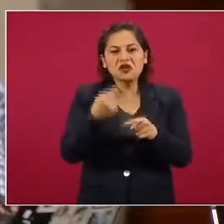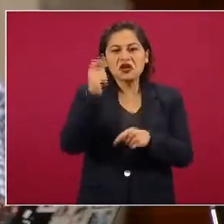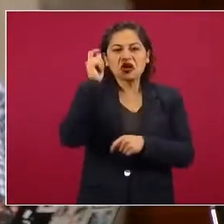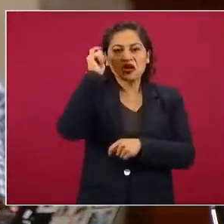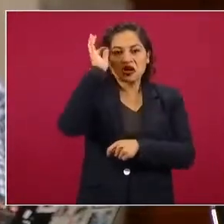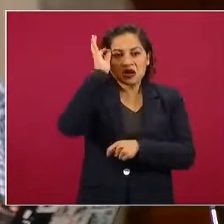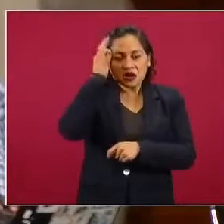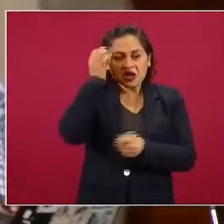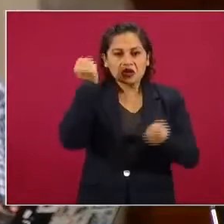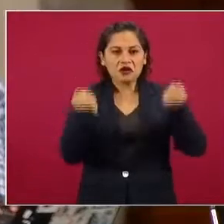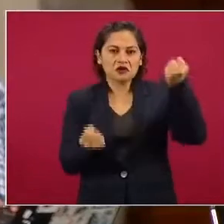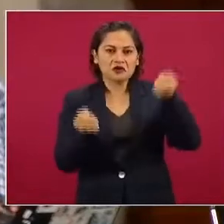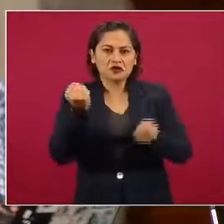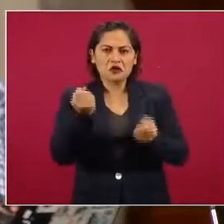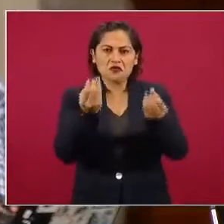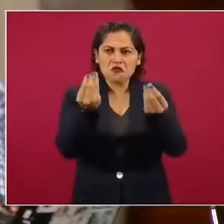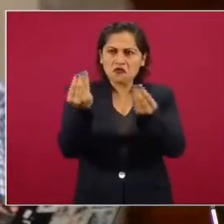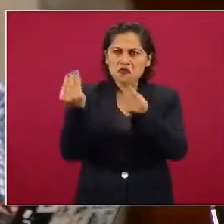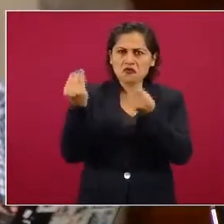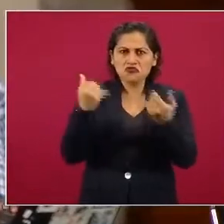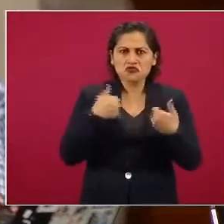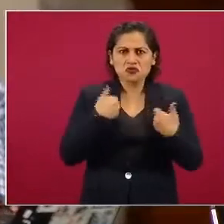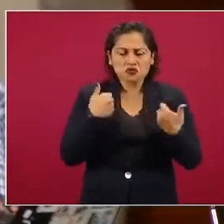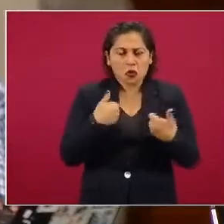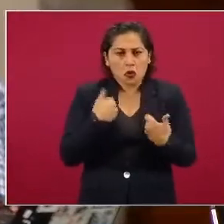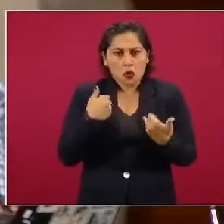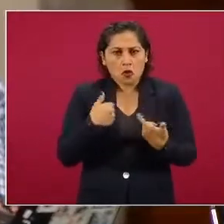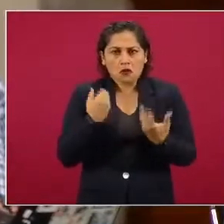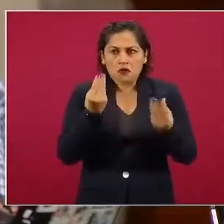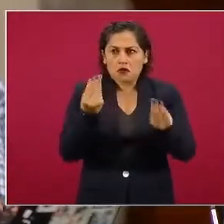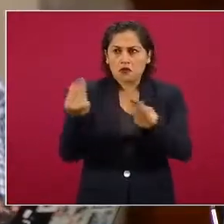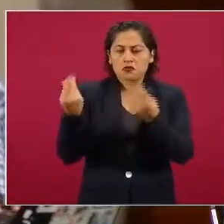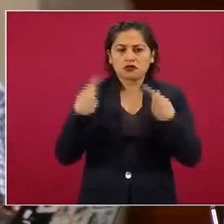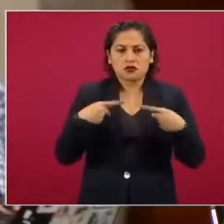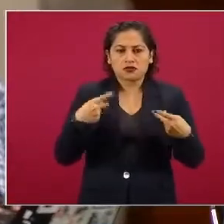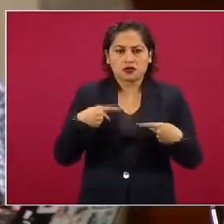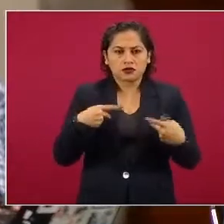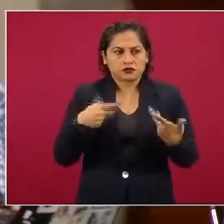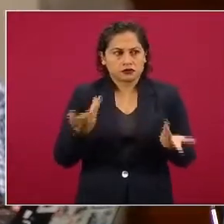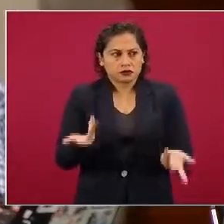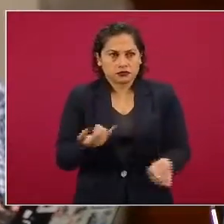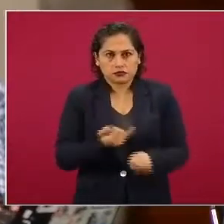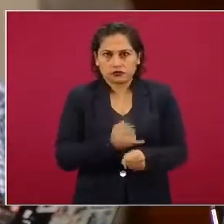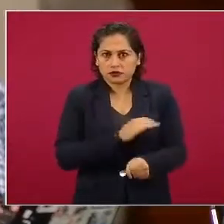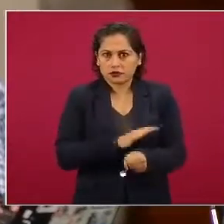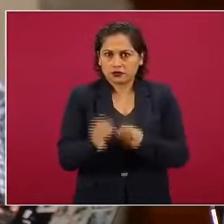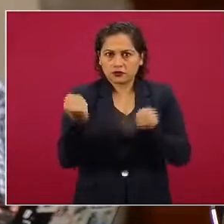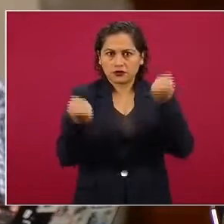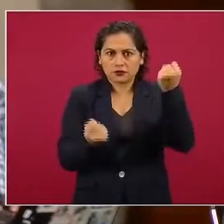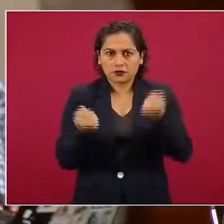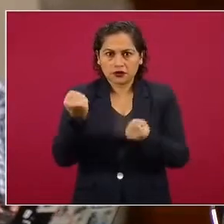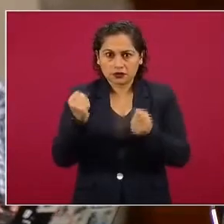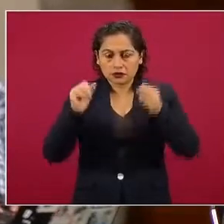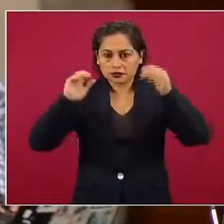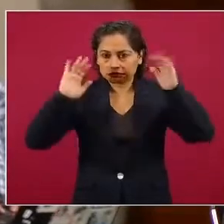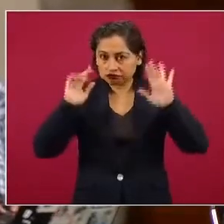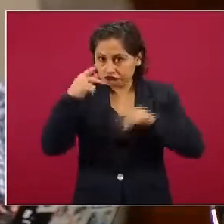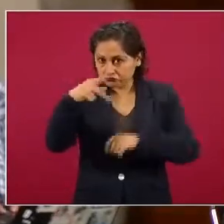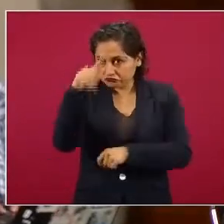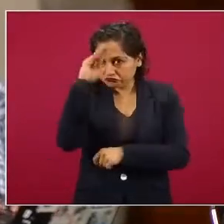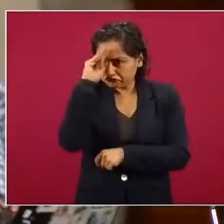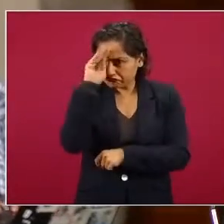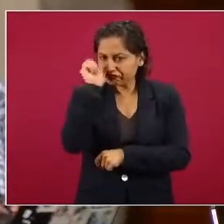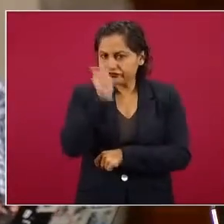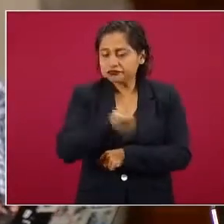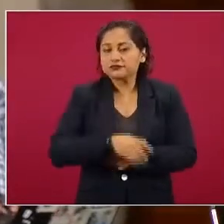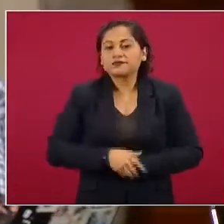Hay muchos menores de edad, muchas personas que no pueden manejar o que no deberían estar manejando. Y por otra parte, presidente, le quería